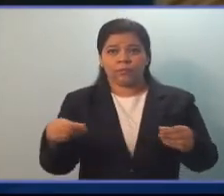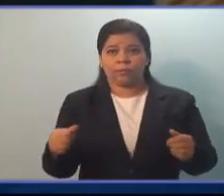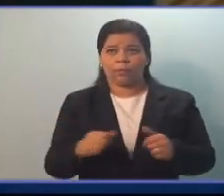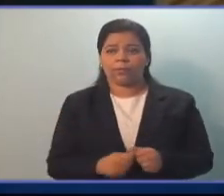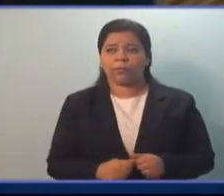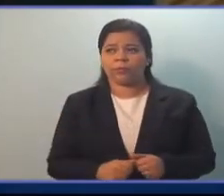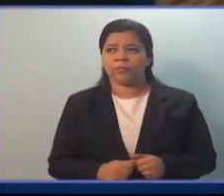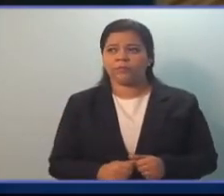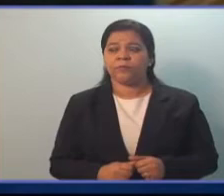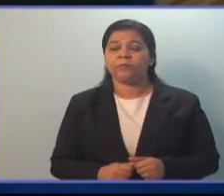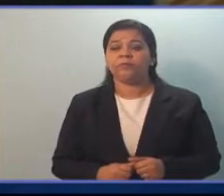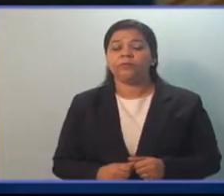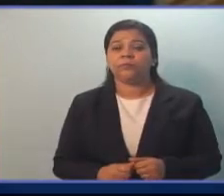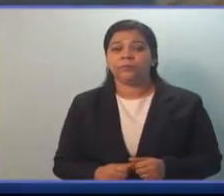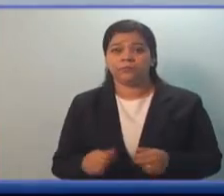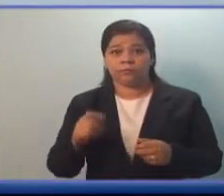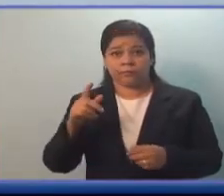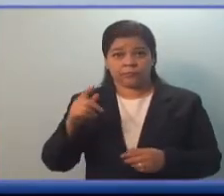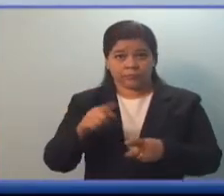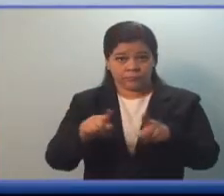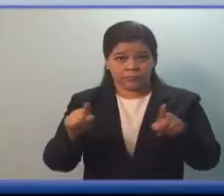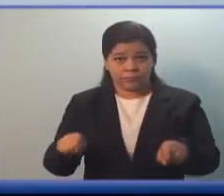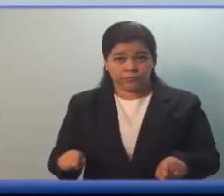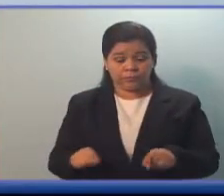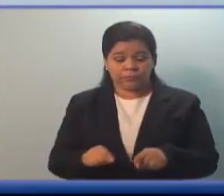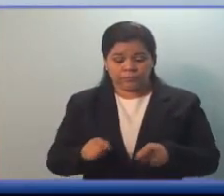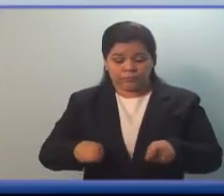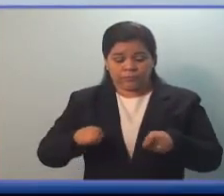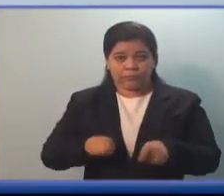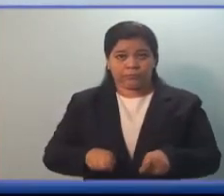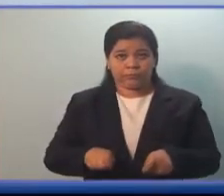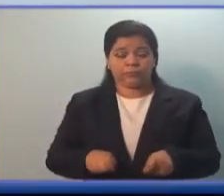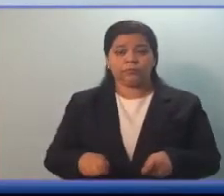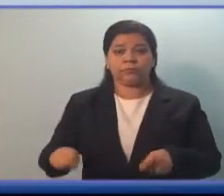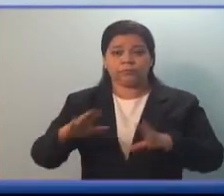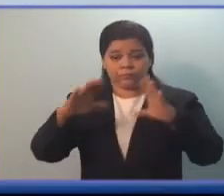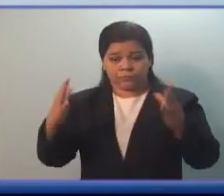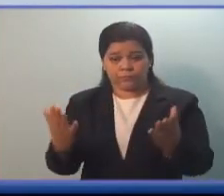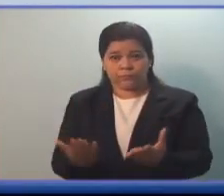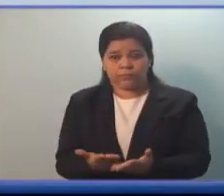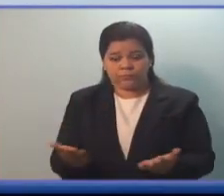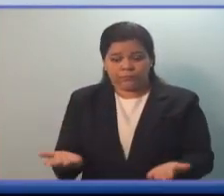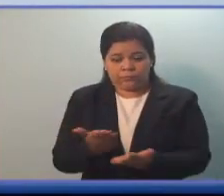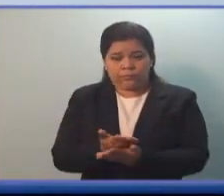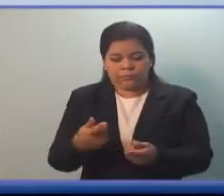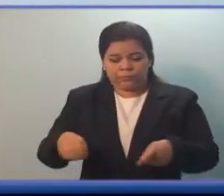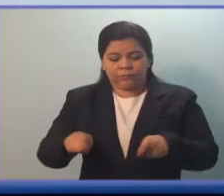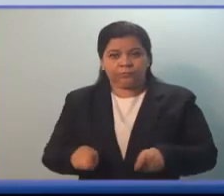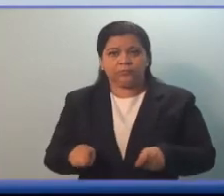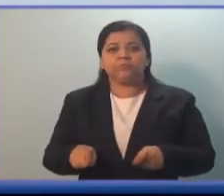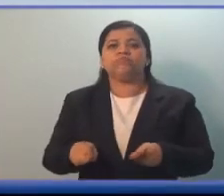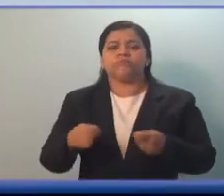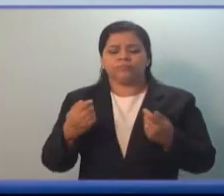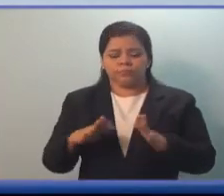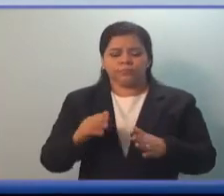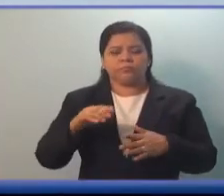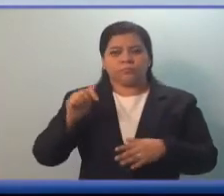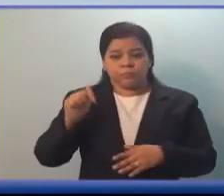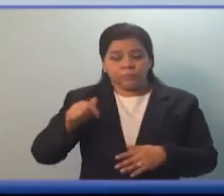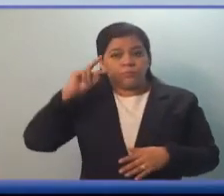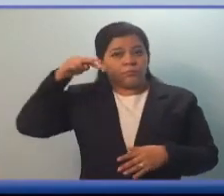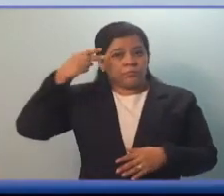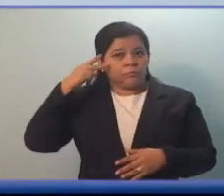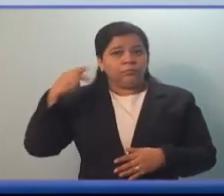Bueno, los tratados internacionales, como ustedes saben, de conformidad con el artículo 144 de la Constitución, son leyes de la